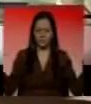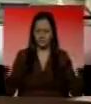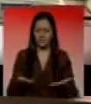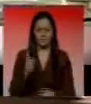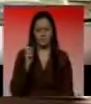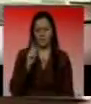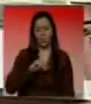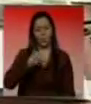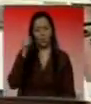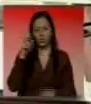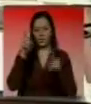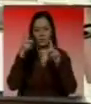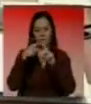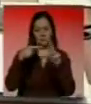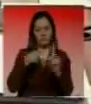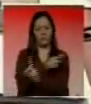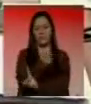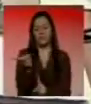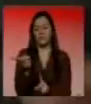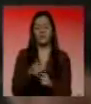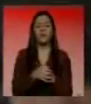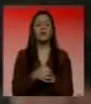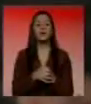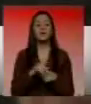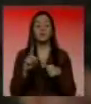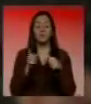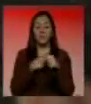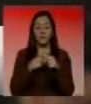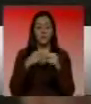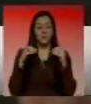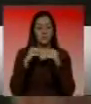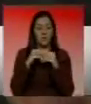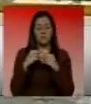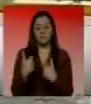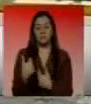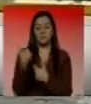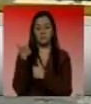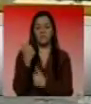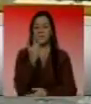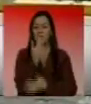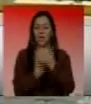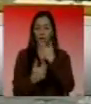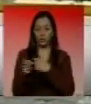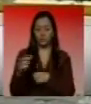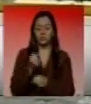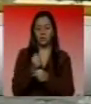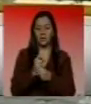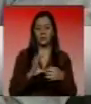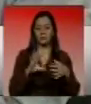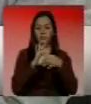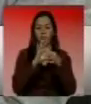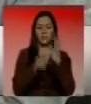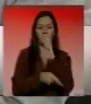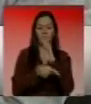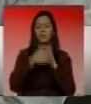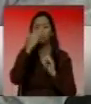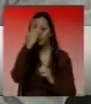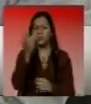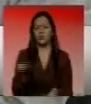los primeros cuestionamientos sobre el papel de uno de sus hijos como proveedor de la estatal petrolera